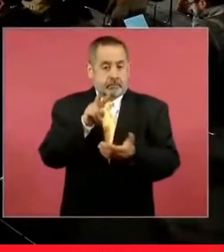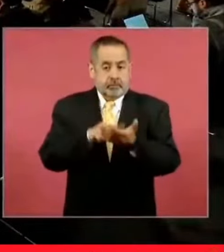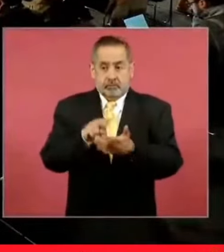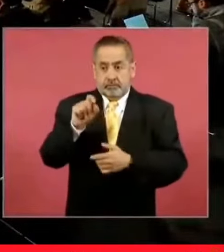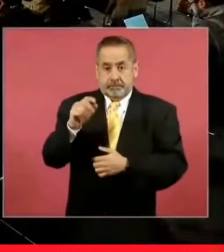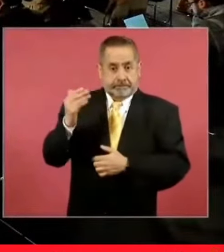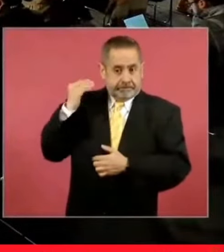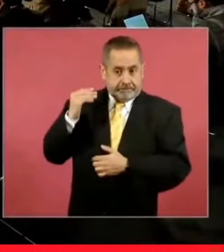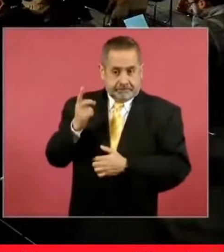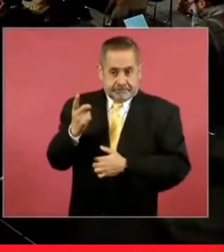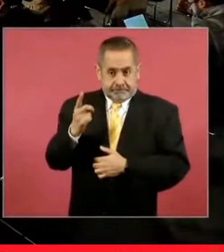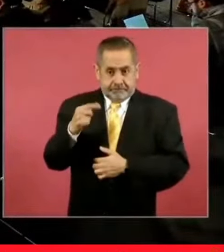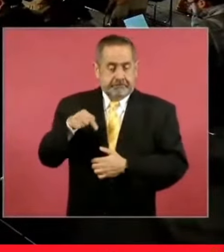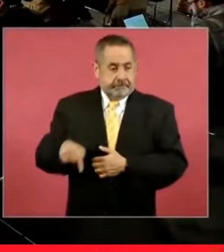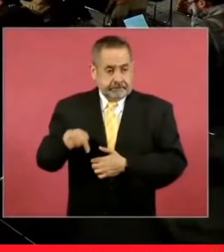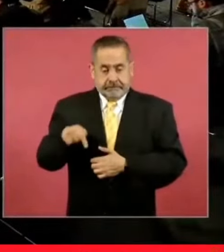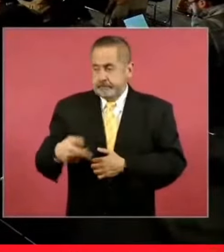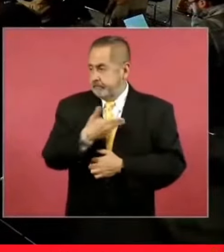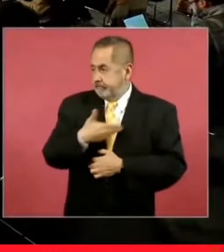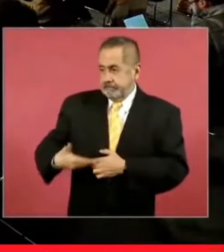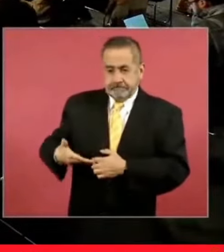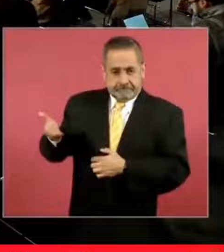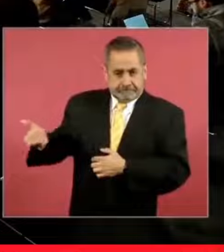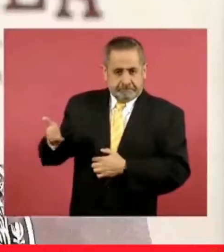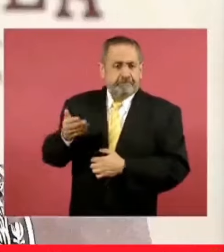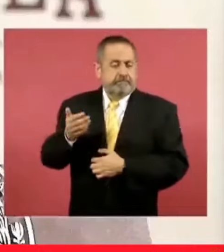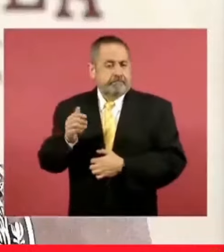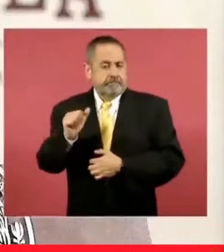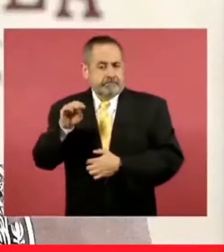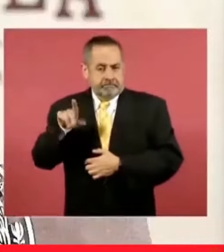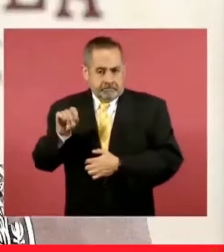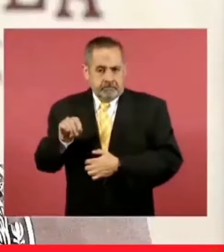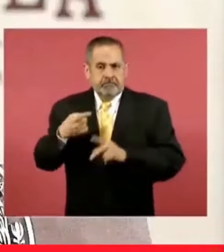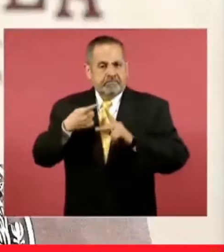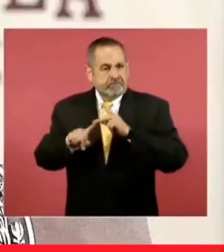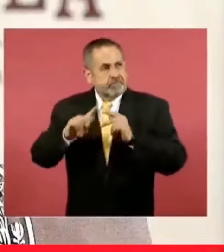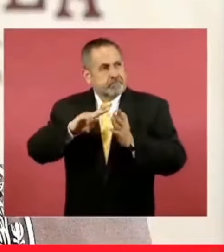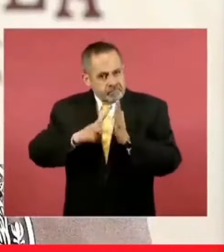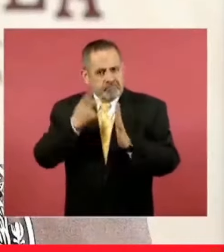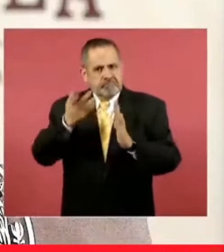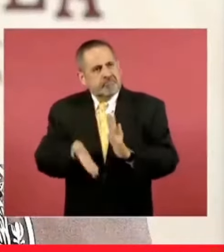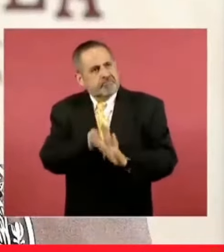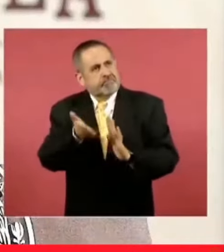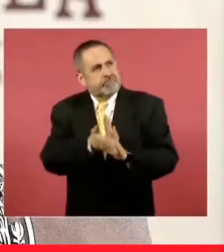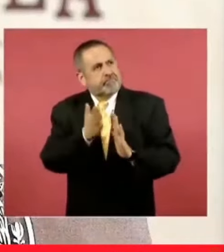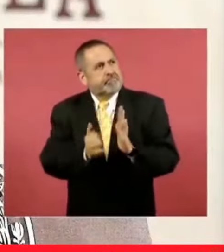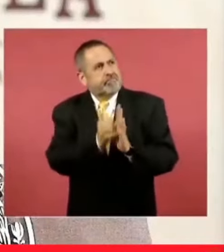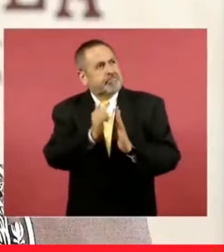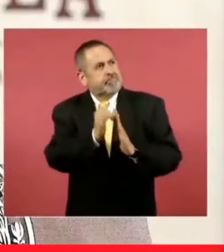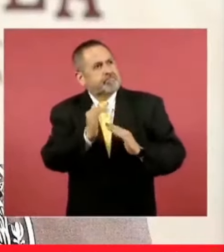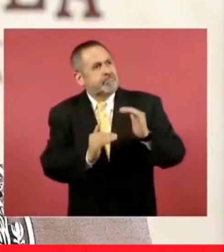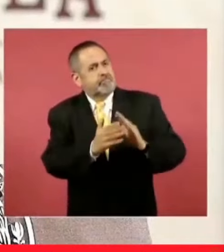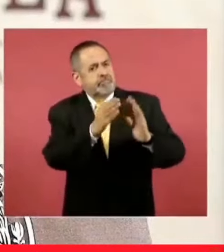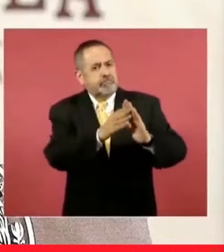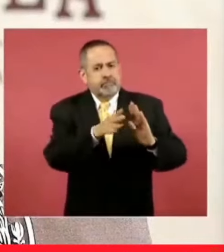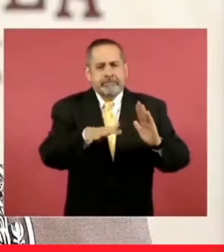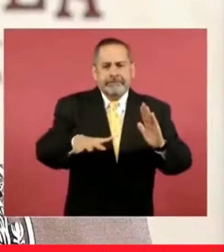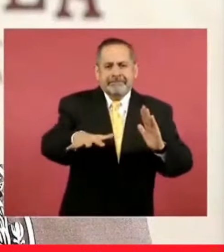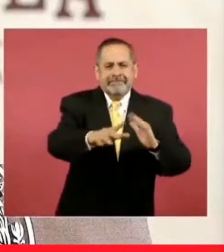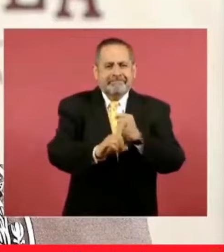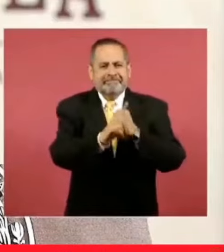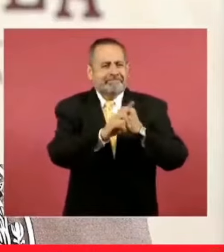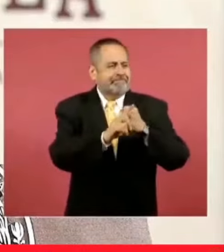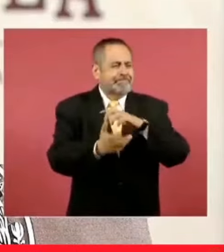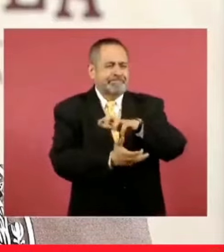administración, el presidente López Obrador, reinició su construcción resolviendo los problemas sociales heredados.